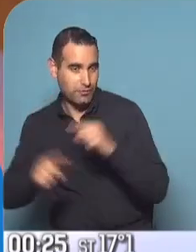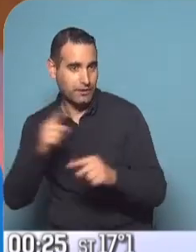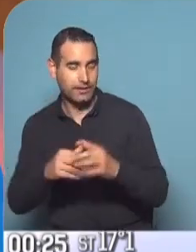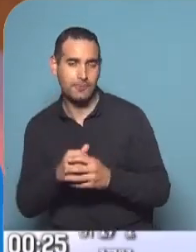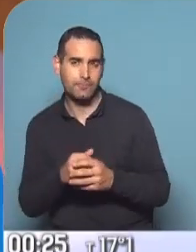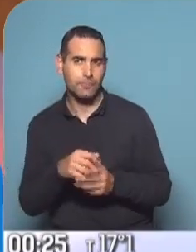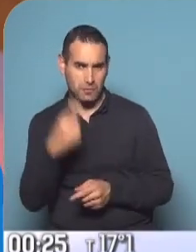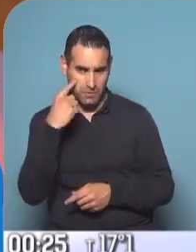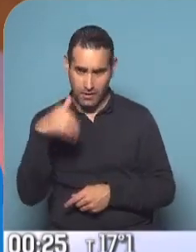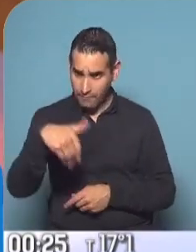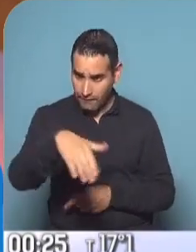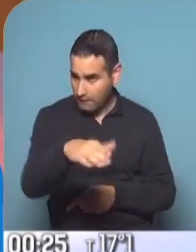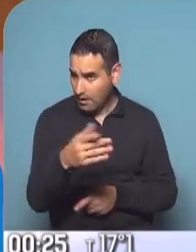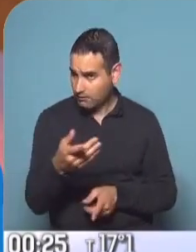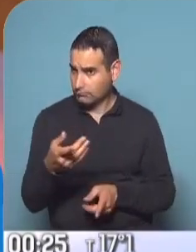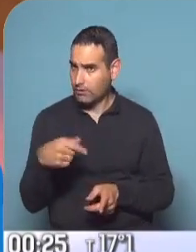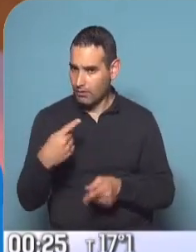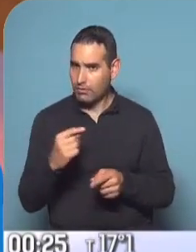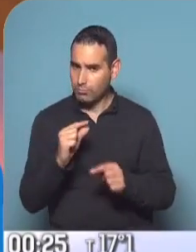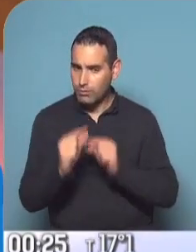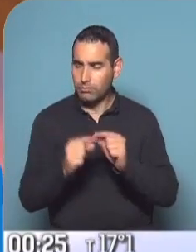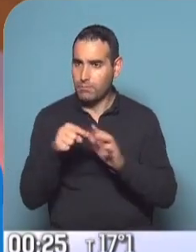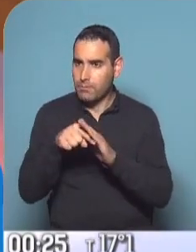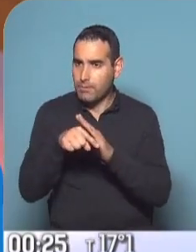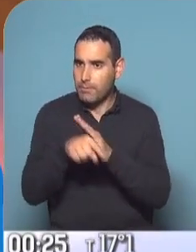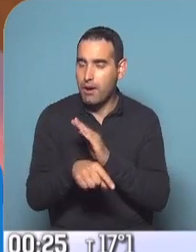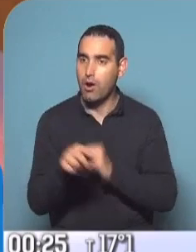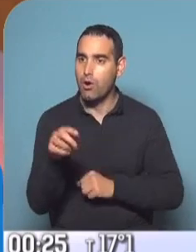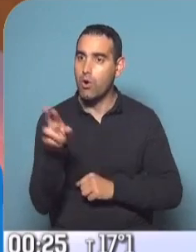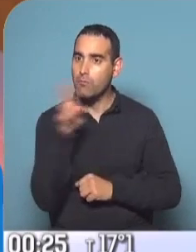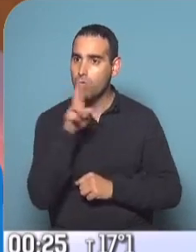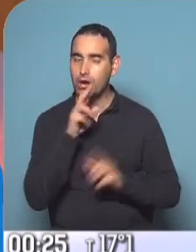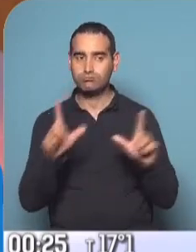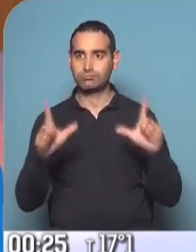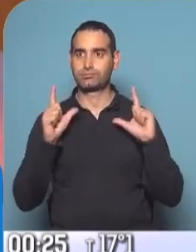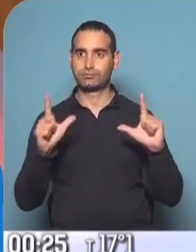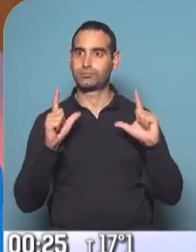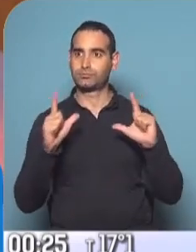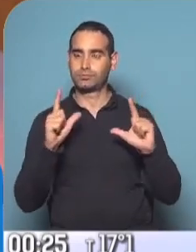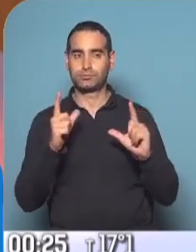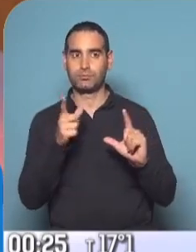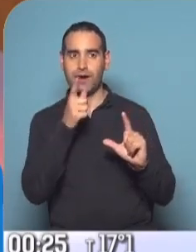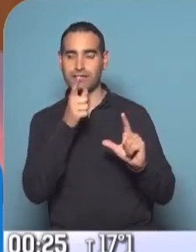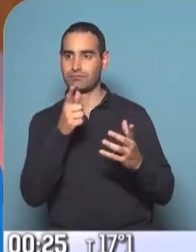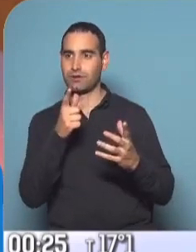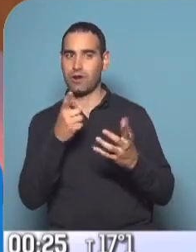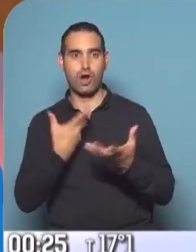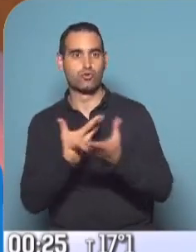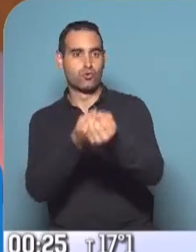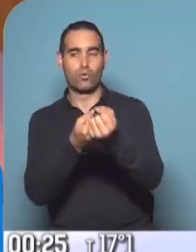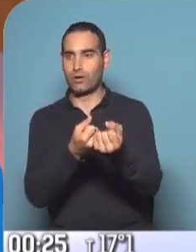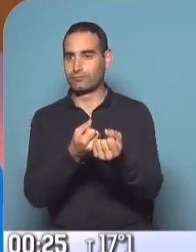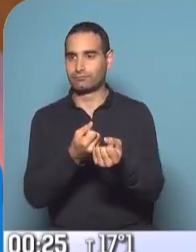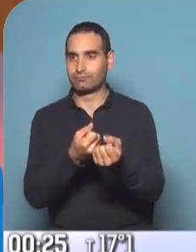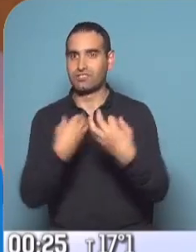eso de alguna manera con esta cosa de que las mujeres aparecen como que van a salvar christina por un